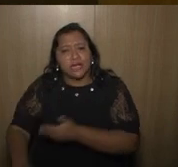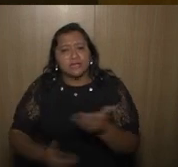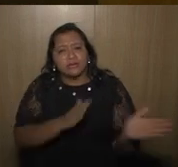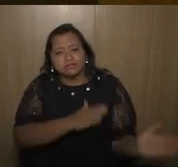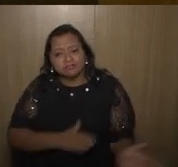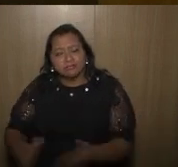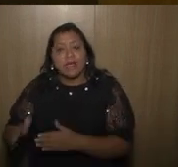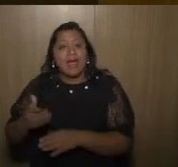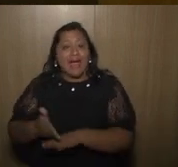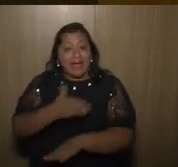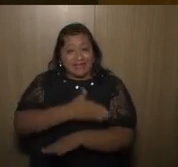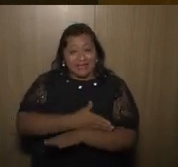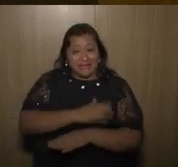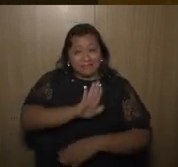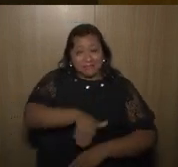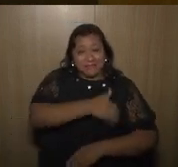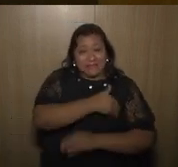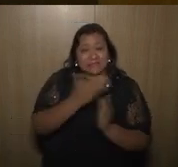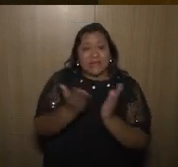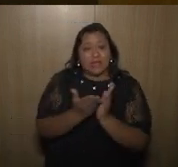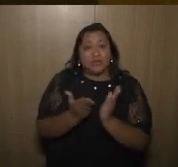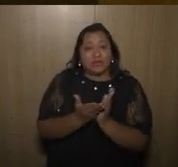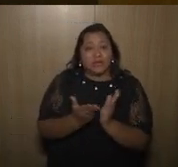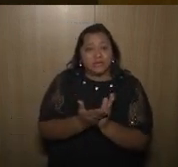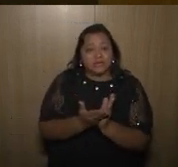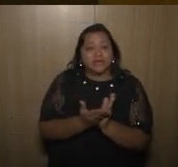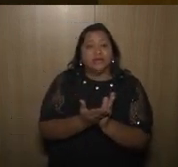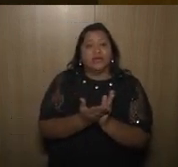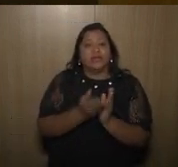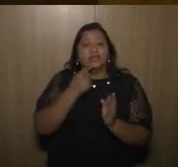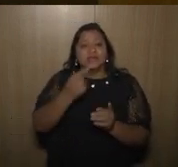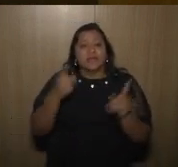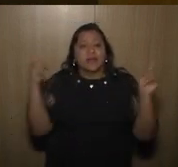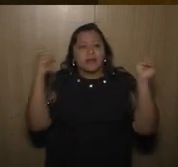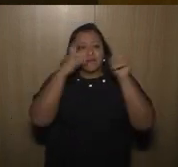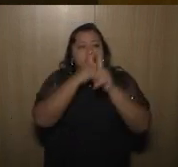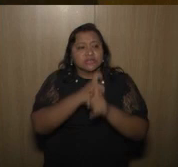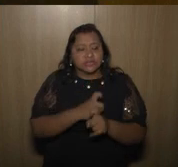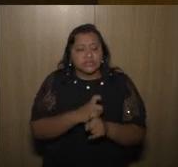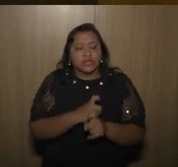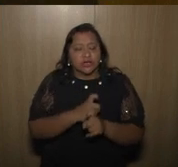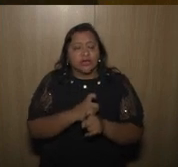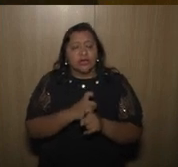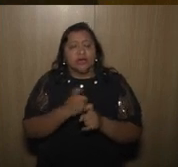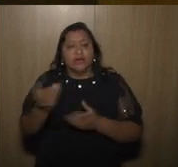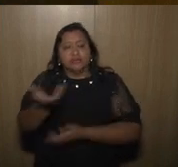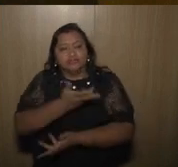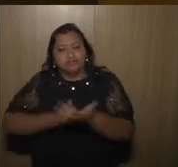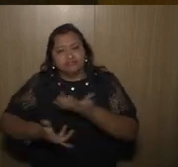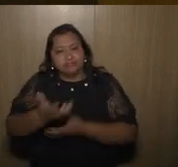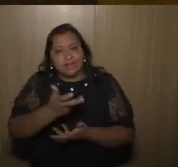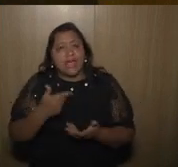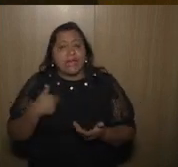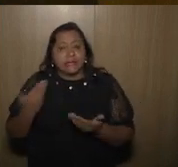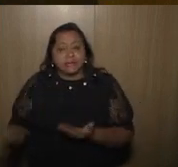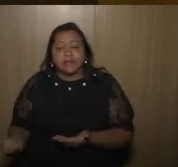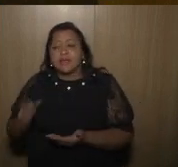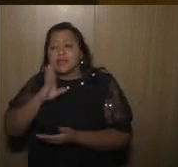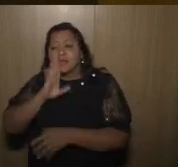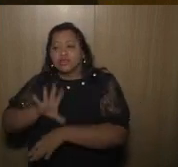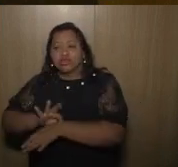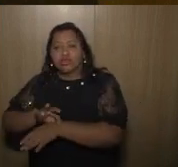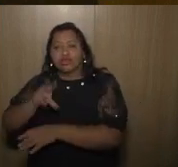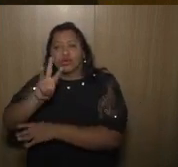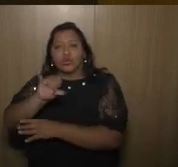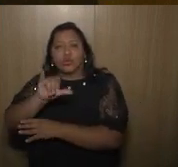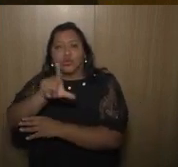por la ministra cuando nos hizo la apertura de esta actividad. Para la reflexión asociada a este aporte, le vamos a pedir precisamente, doctor